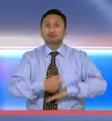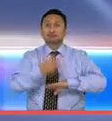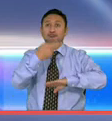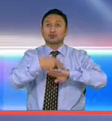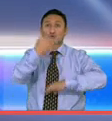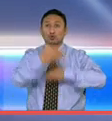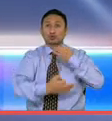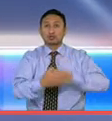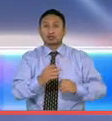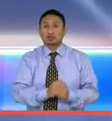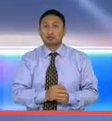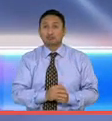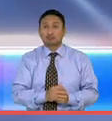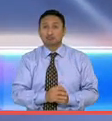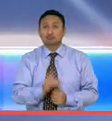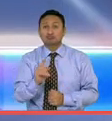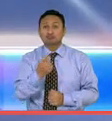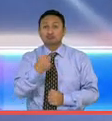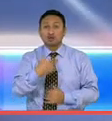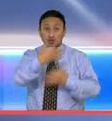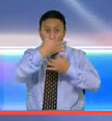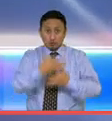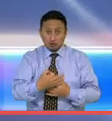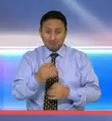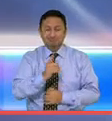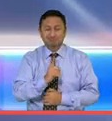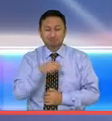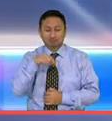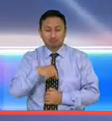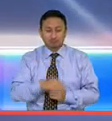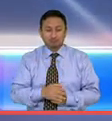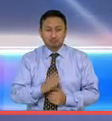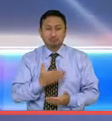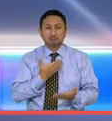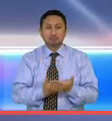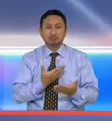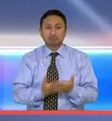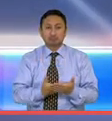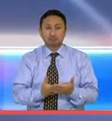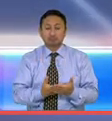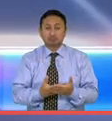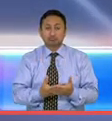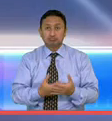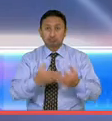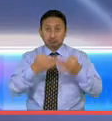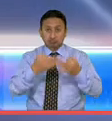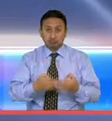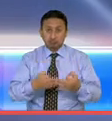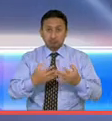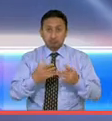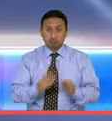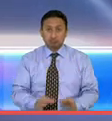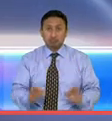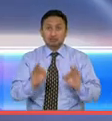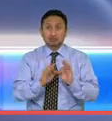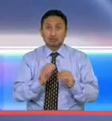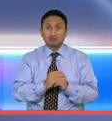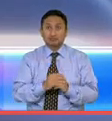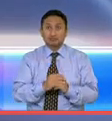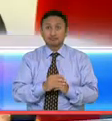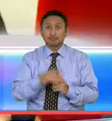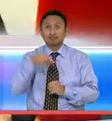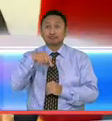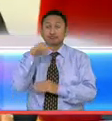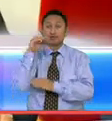Justicia no solo hizo justicia, sino marcó un precedente jurisprudencial importante para la justicia en el